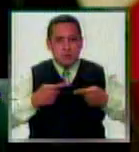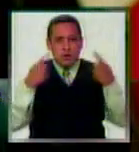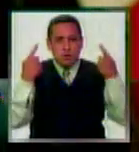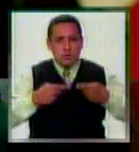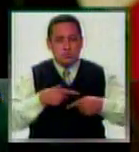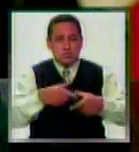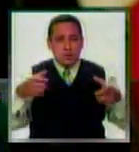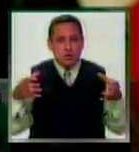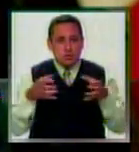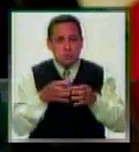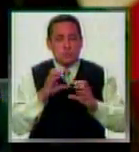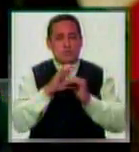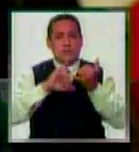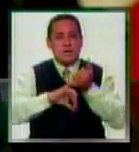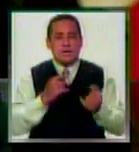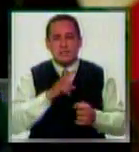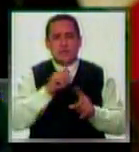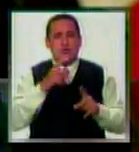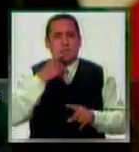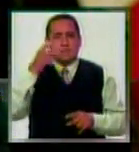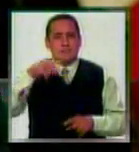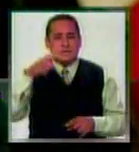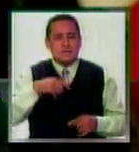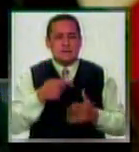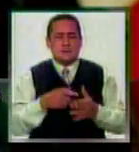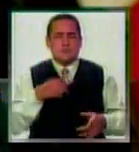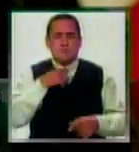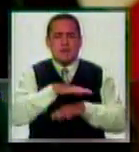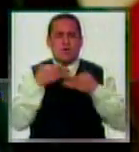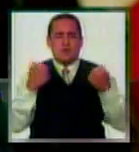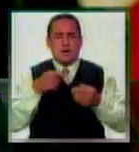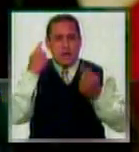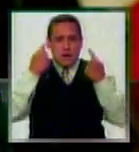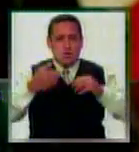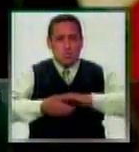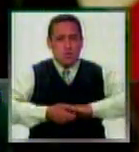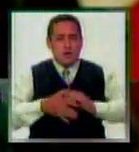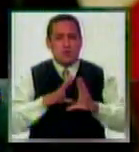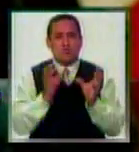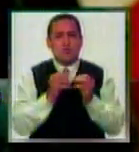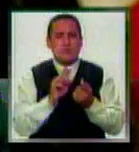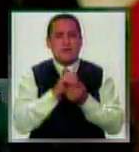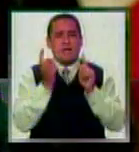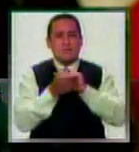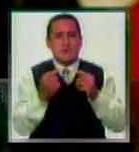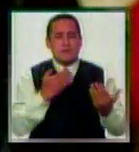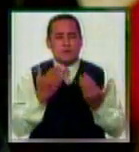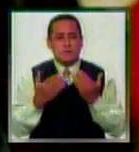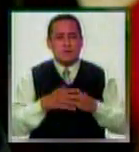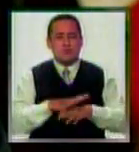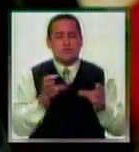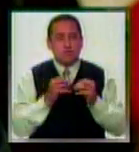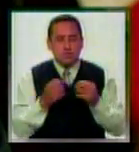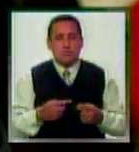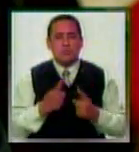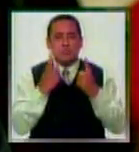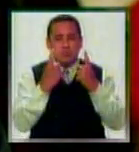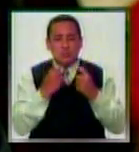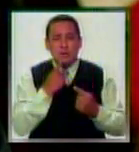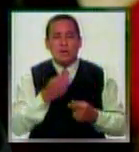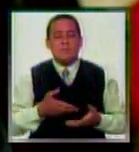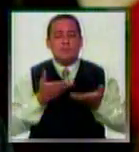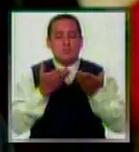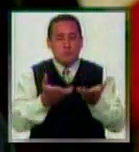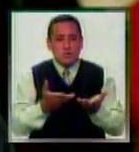consorcio Camisea sin necesidad de patear el tablero, sin necesidad de tomar medidas de fuerza. Simplemente ha sido la